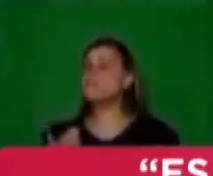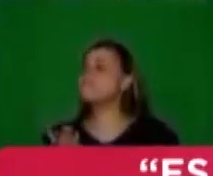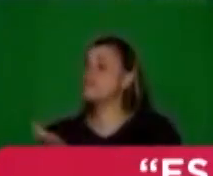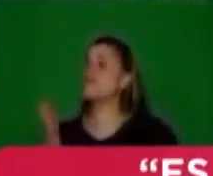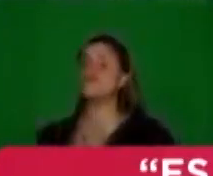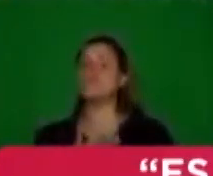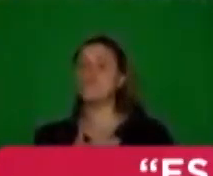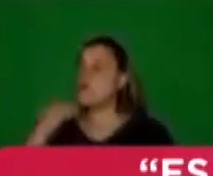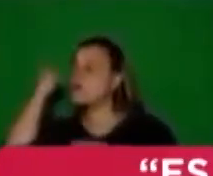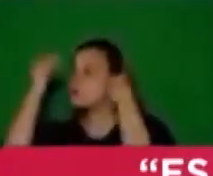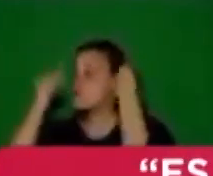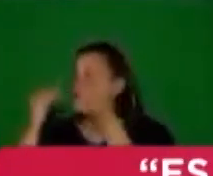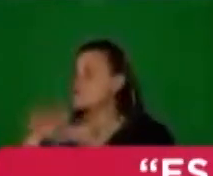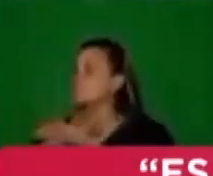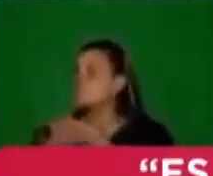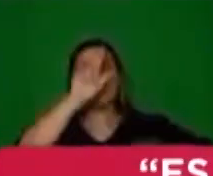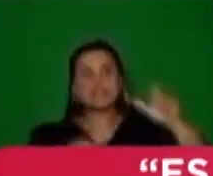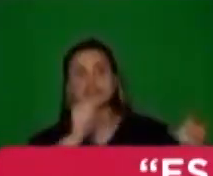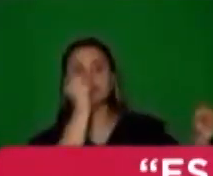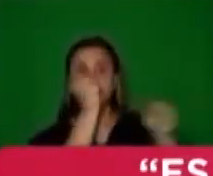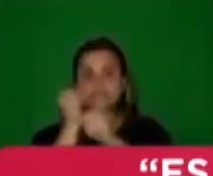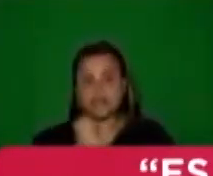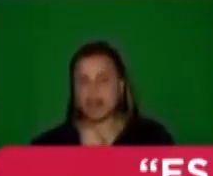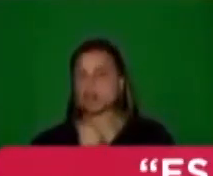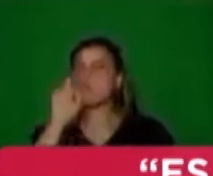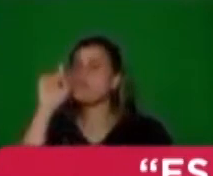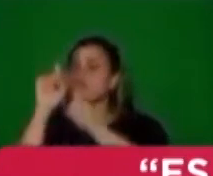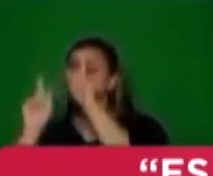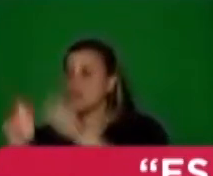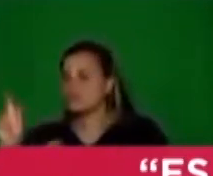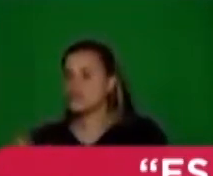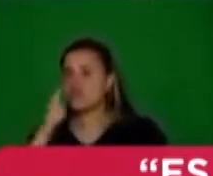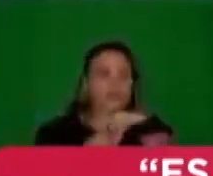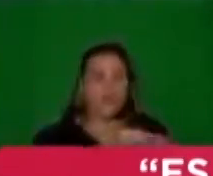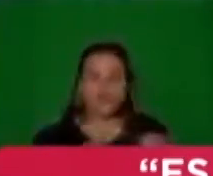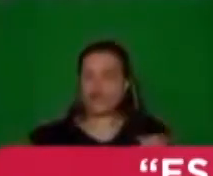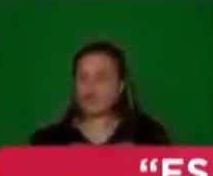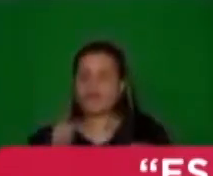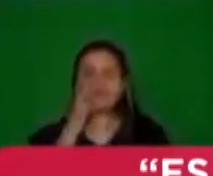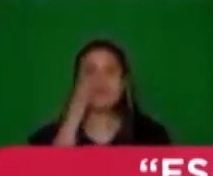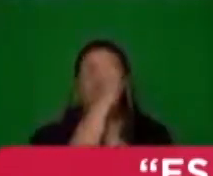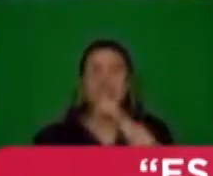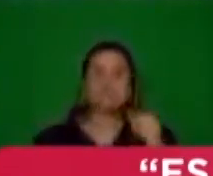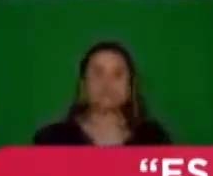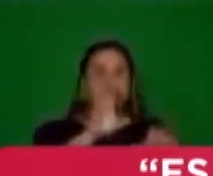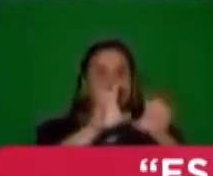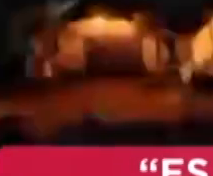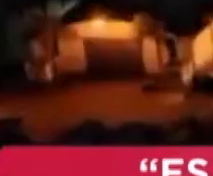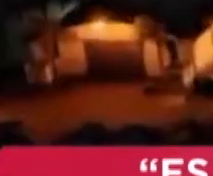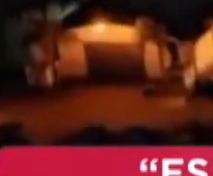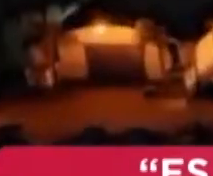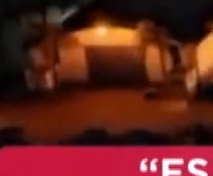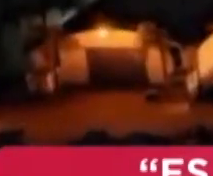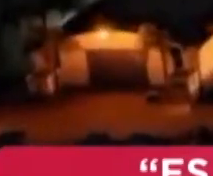durante el debate, pero no tanto por el debate en sí, en el momento de la transmisión, sino para todo lo que se comunica después sobre lo que pasó en el debate, ¿verdad?